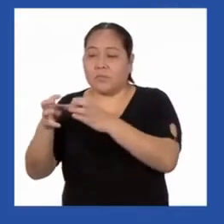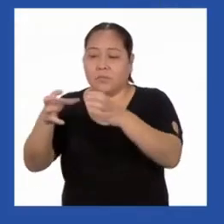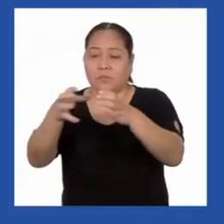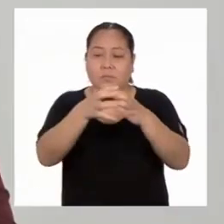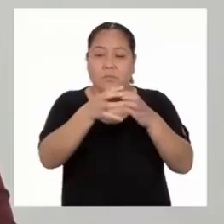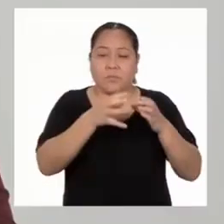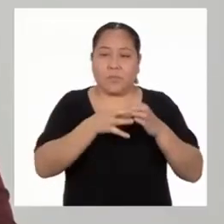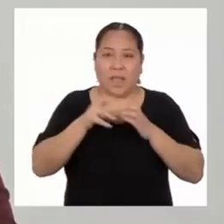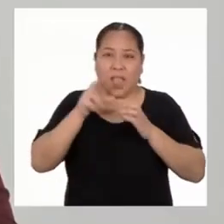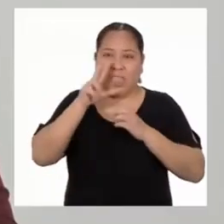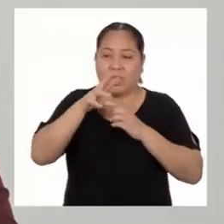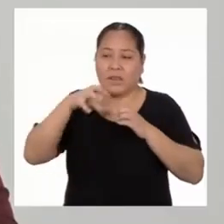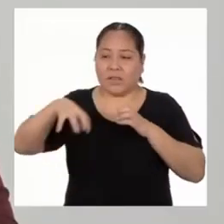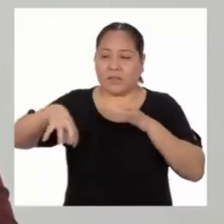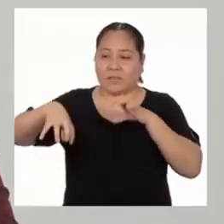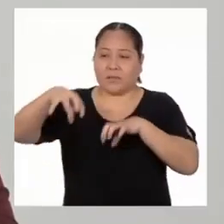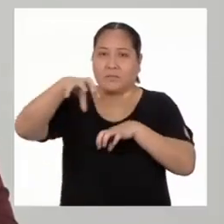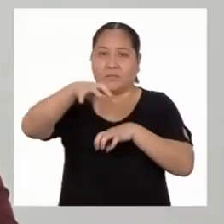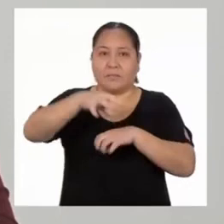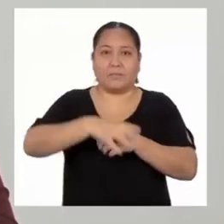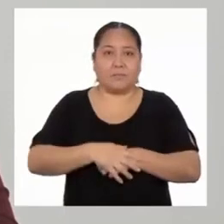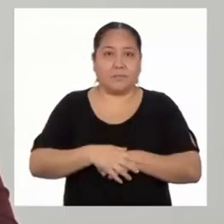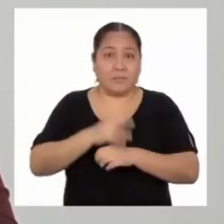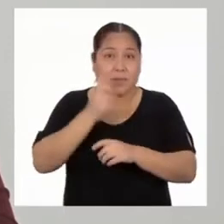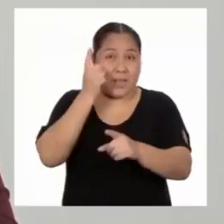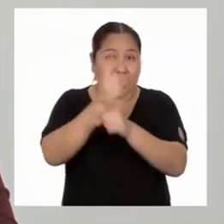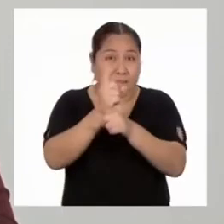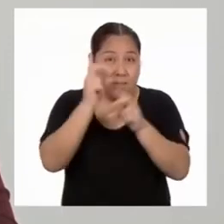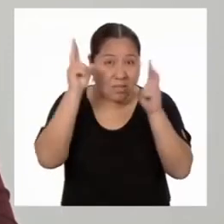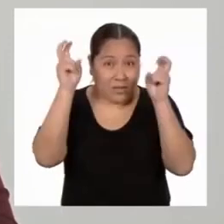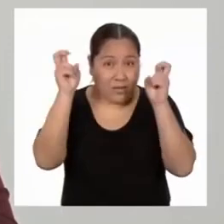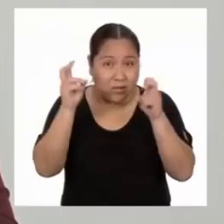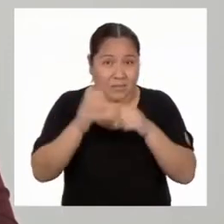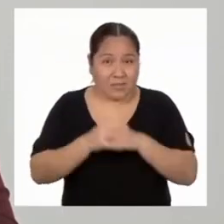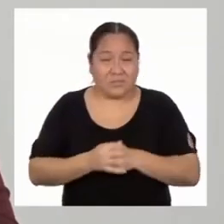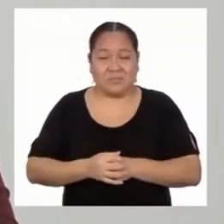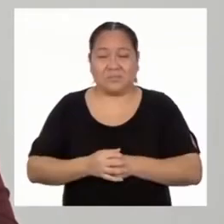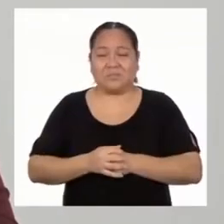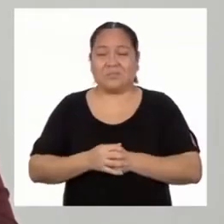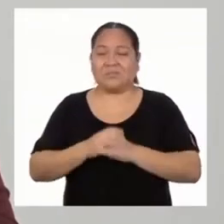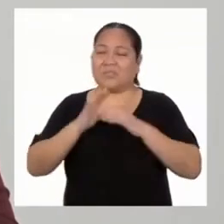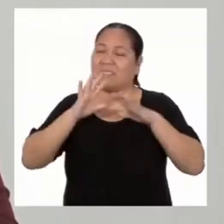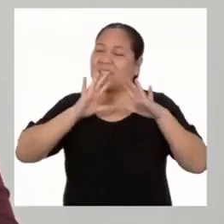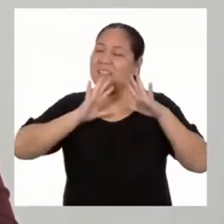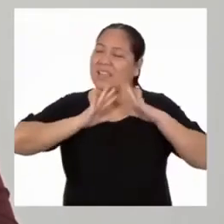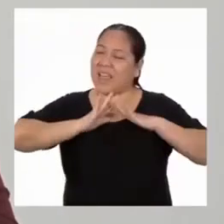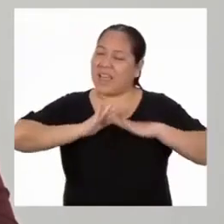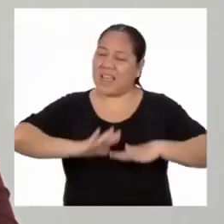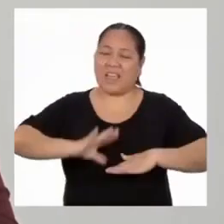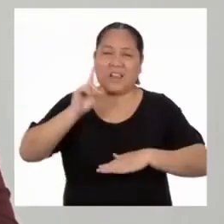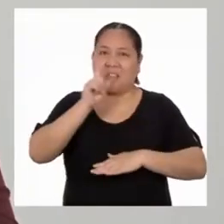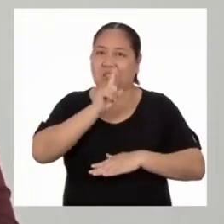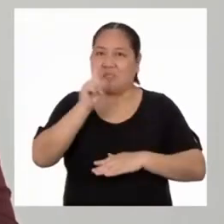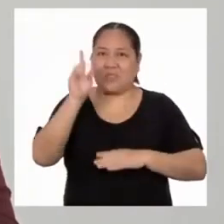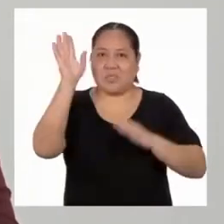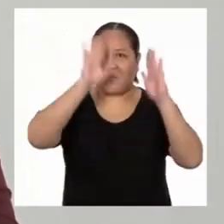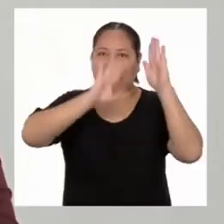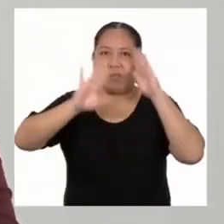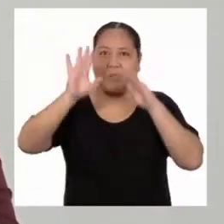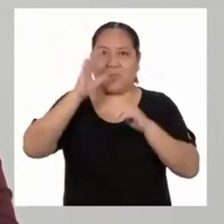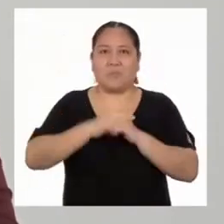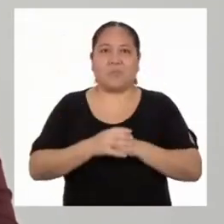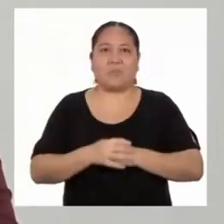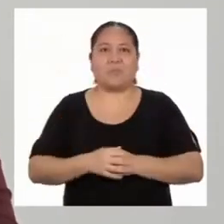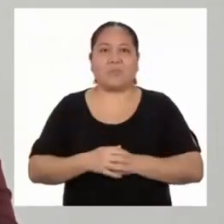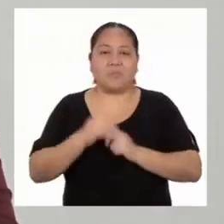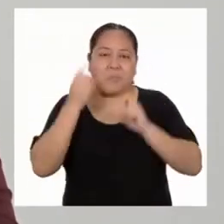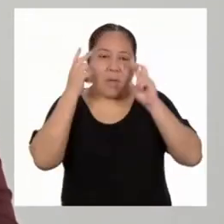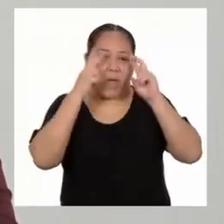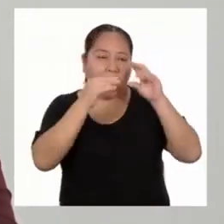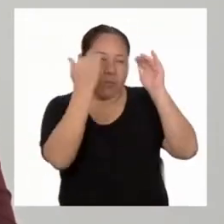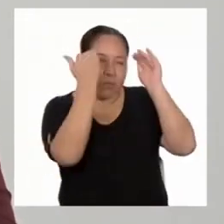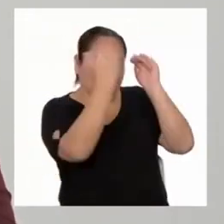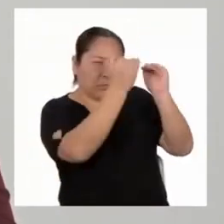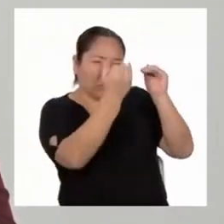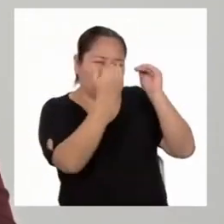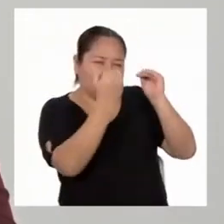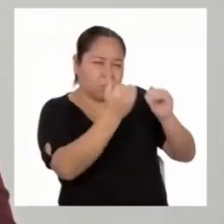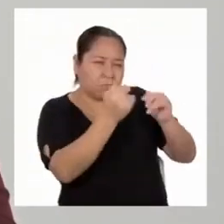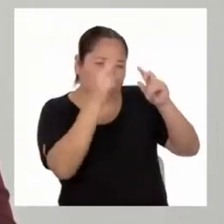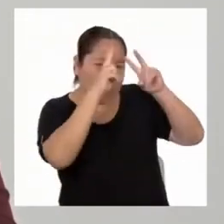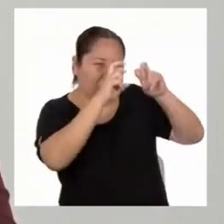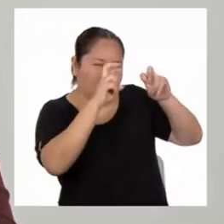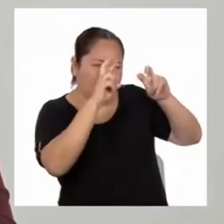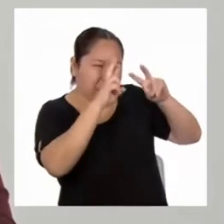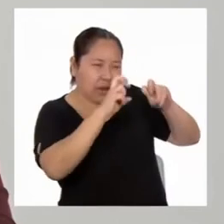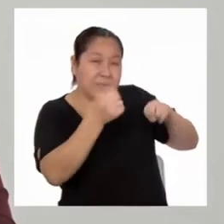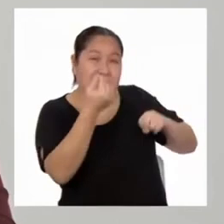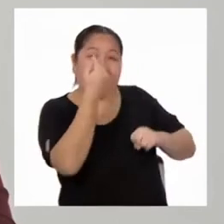grandes bloques. ¿Acertaron con el tema? No se preocupen si no lo hicieron. Vamos a verlo al detalle y analizar